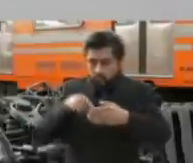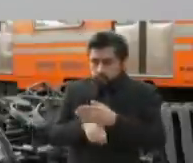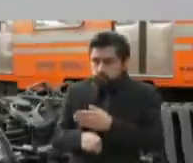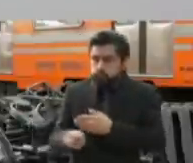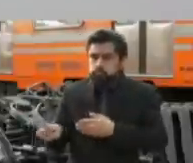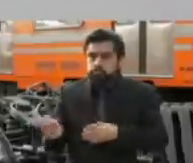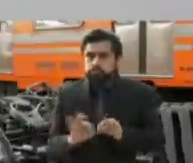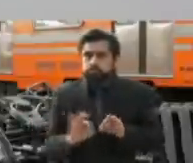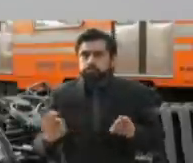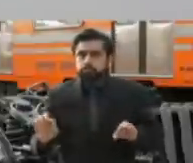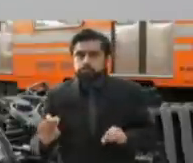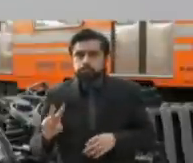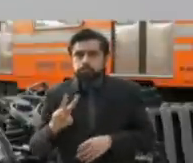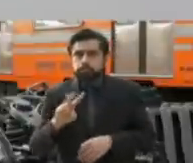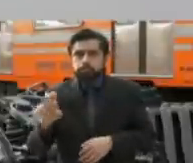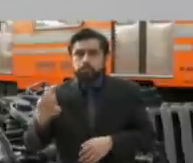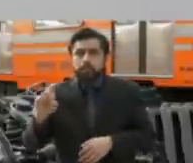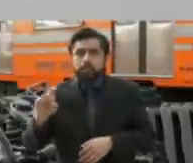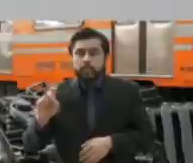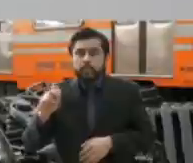a 230 kilovoltios.